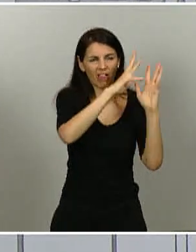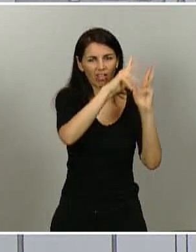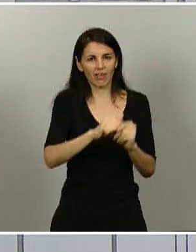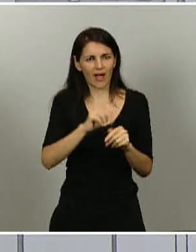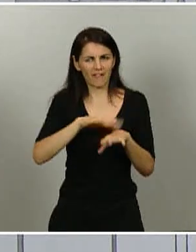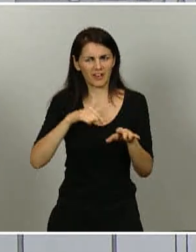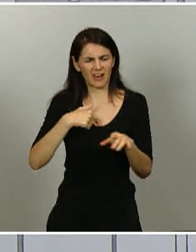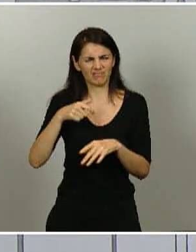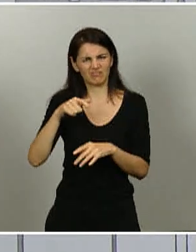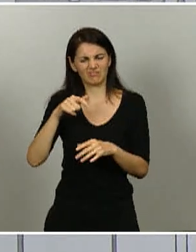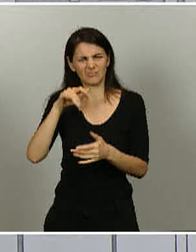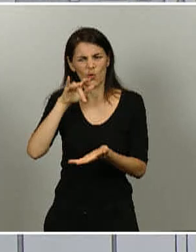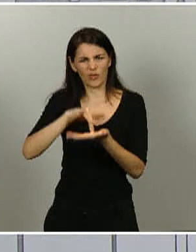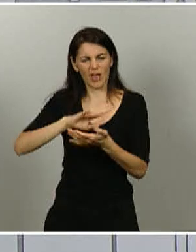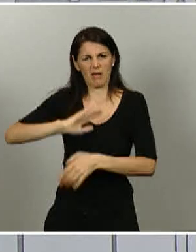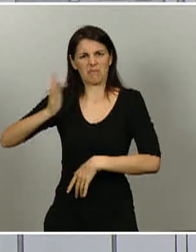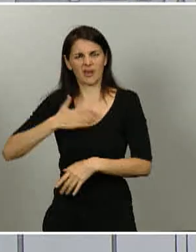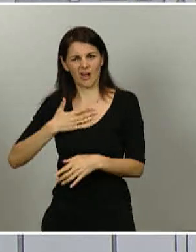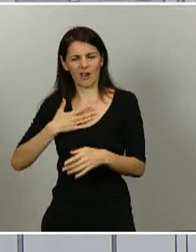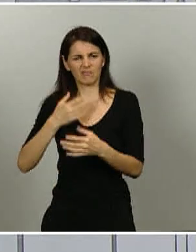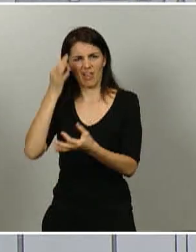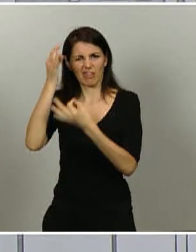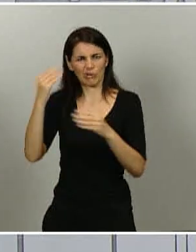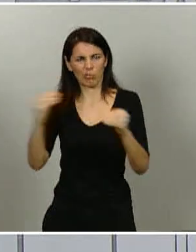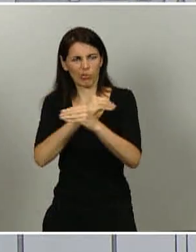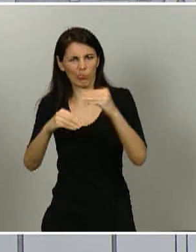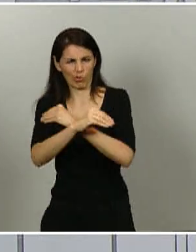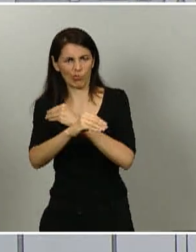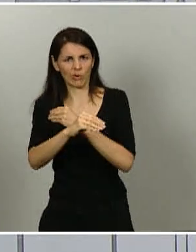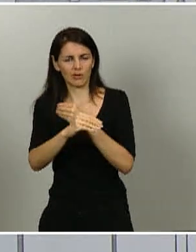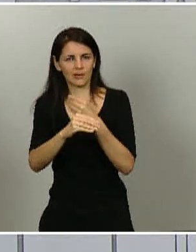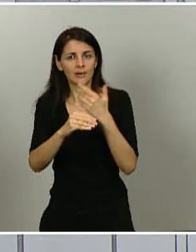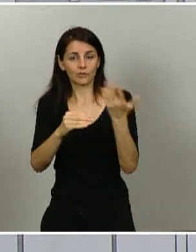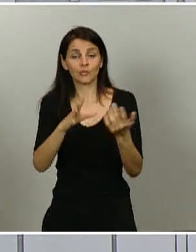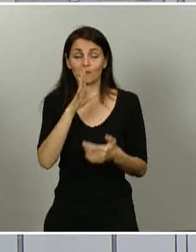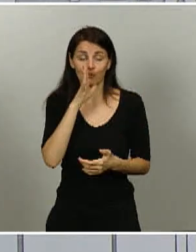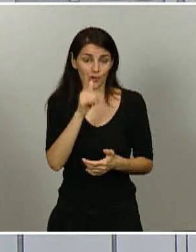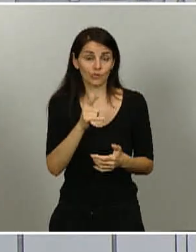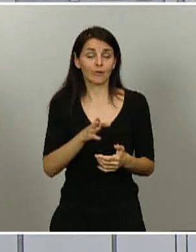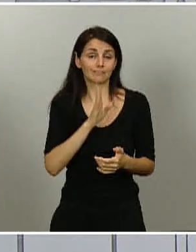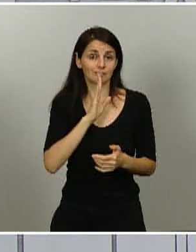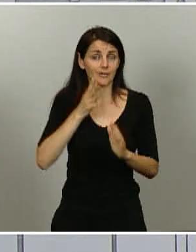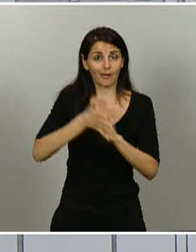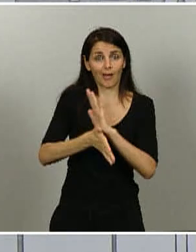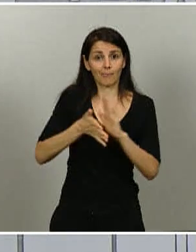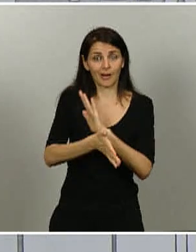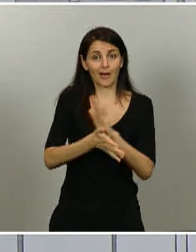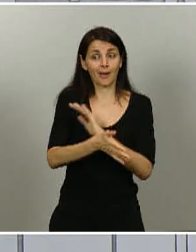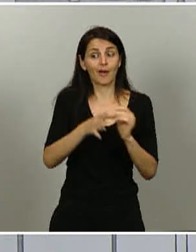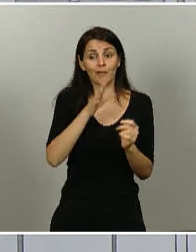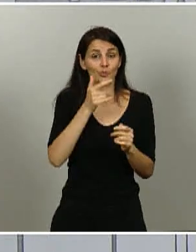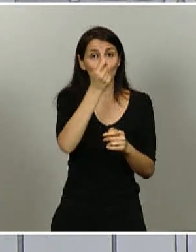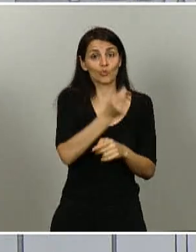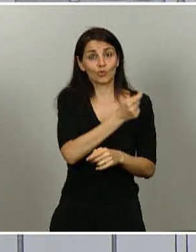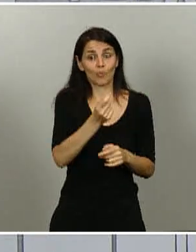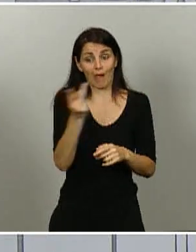por las que esos datos en muchos casos no suman exactamente lo mismo, porque los datos se tienen que ir reactualizando